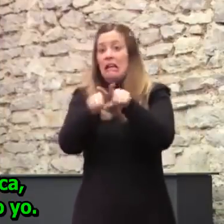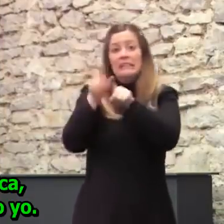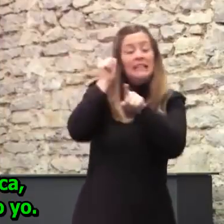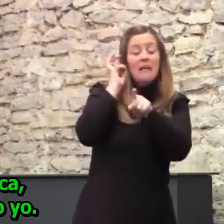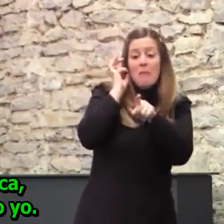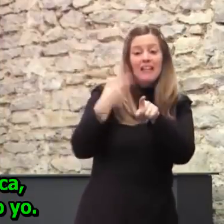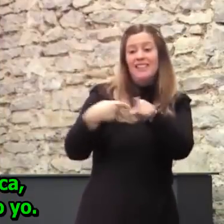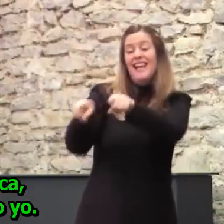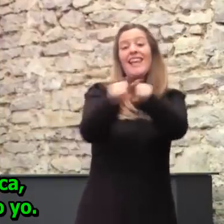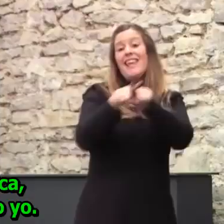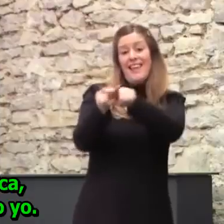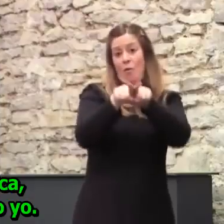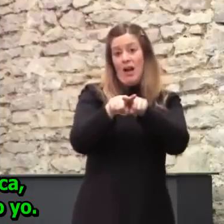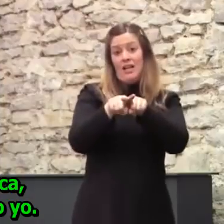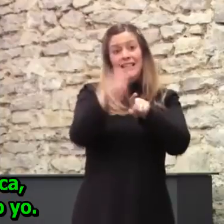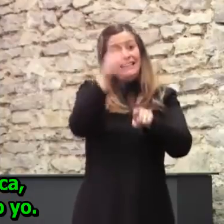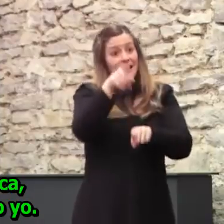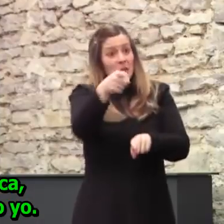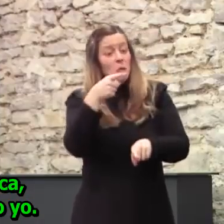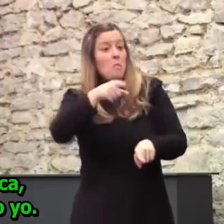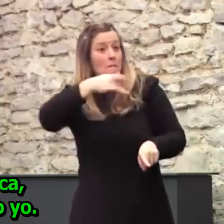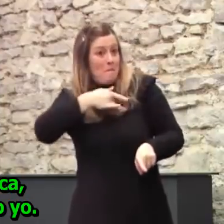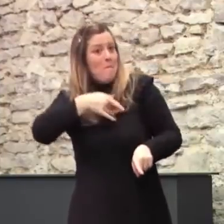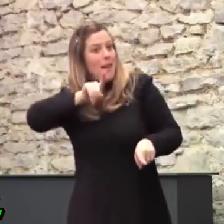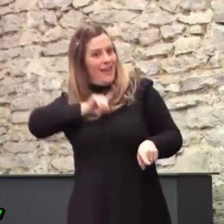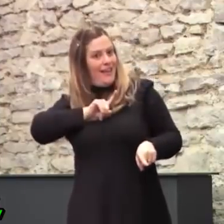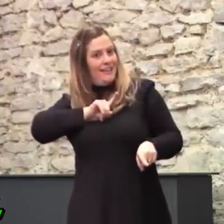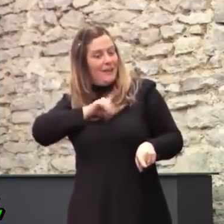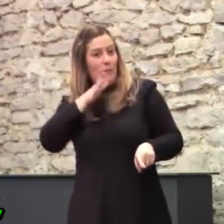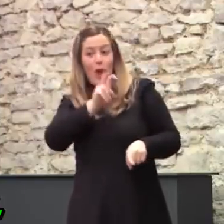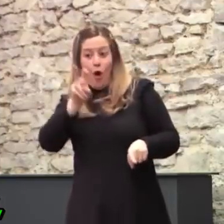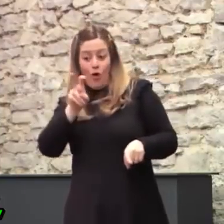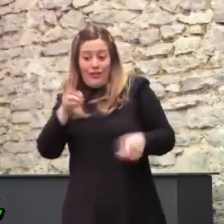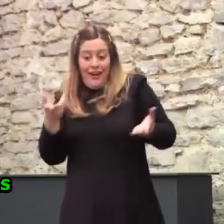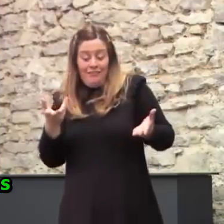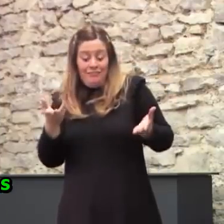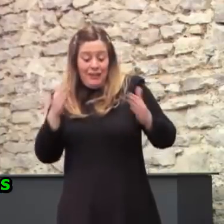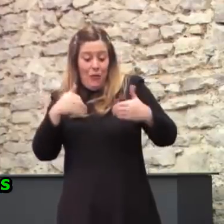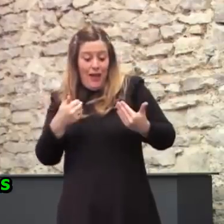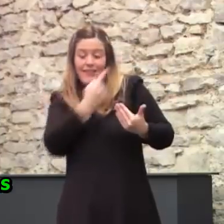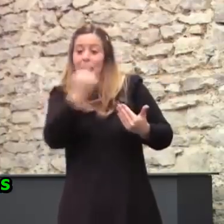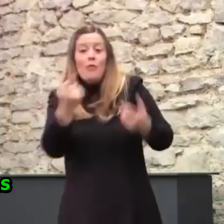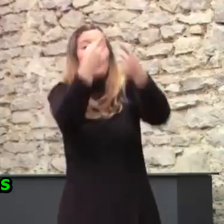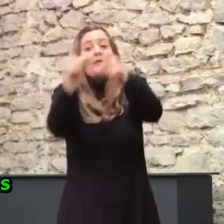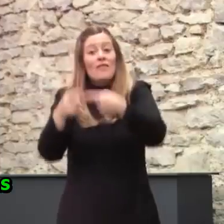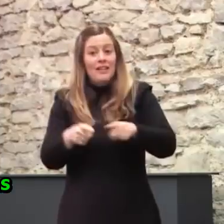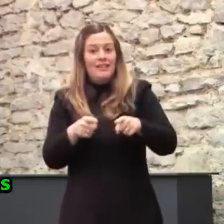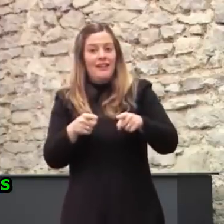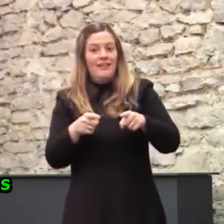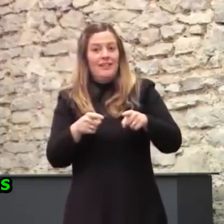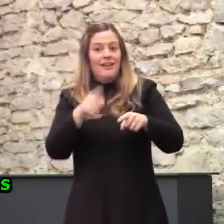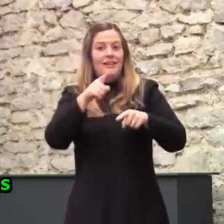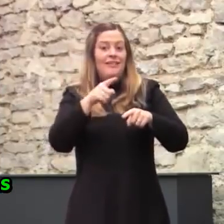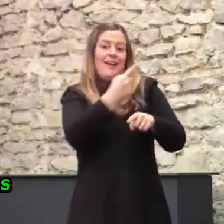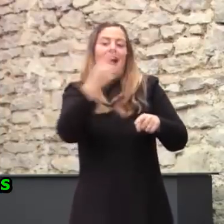quieres es porque soy única, en el sentido de que no hay otra como yo, y cada una de nosotras somos así, no hay por qué situarnos en escalas de